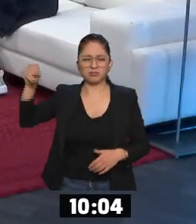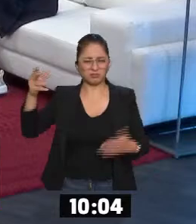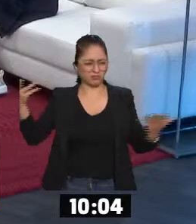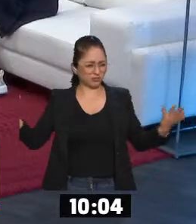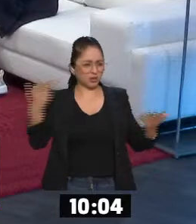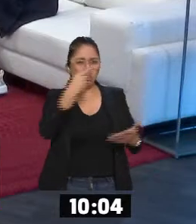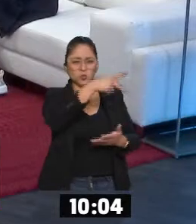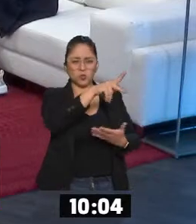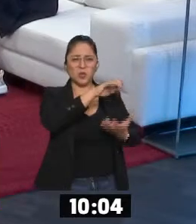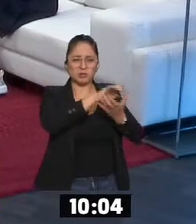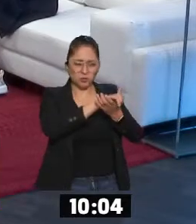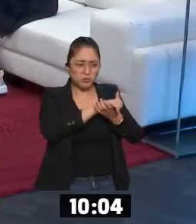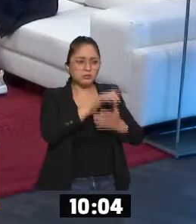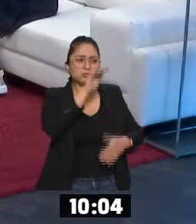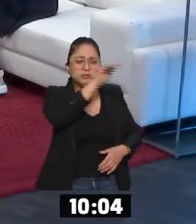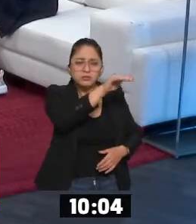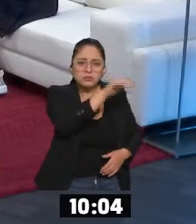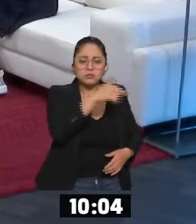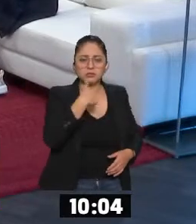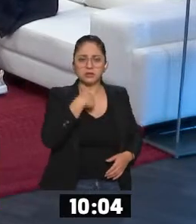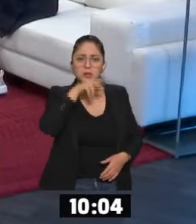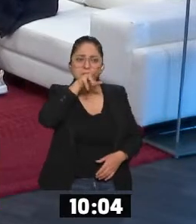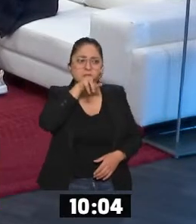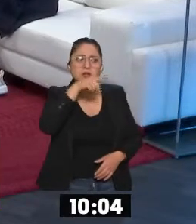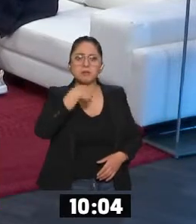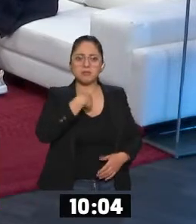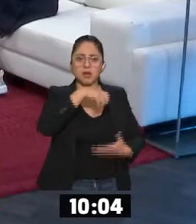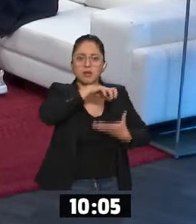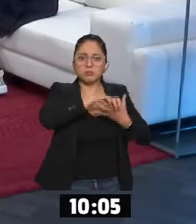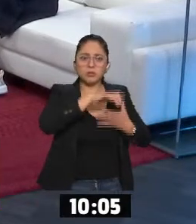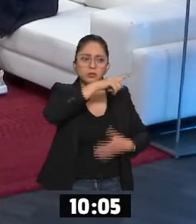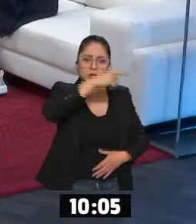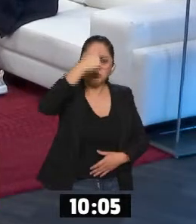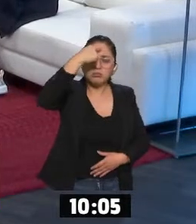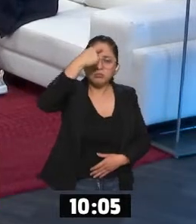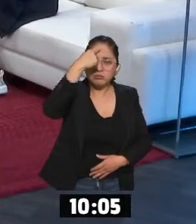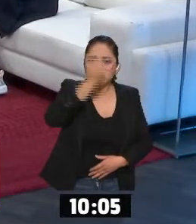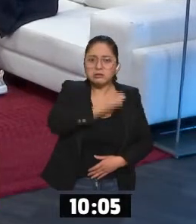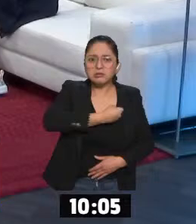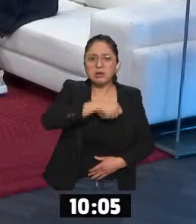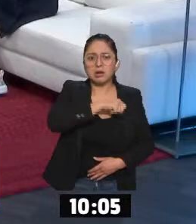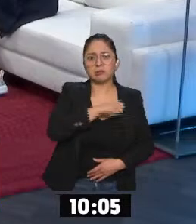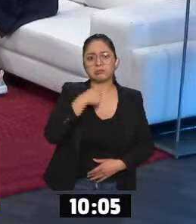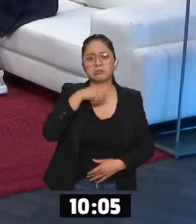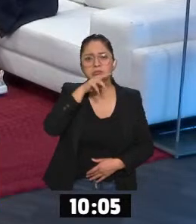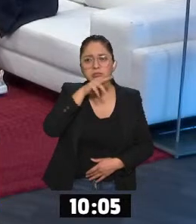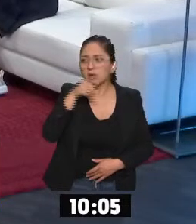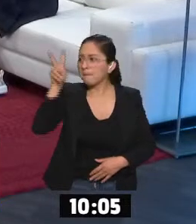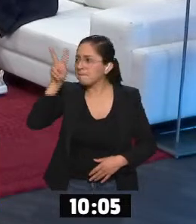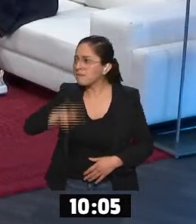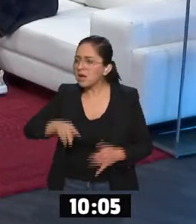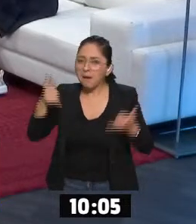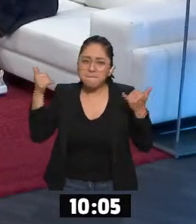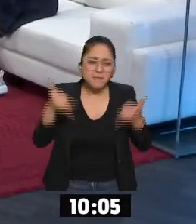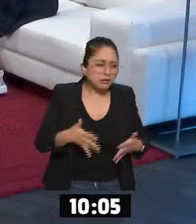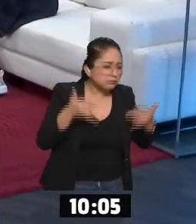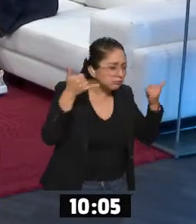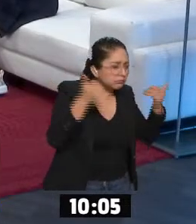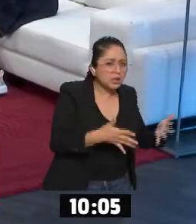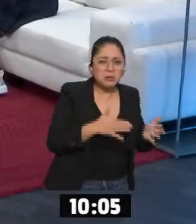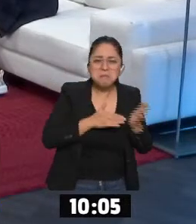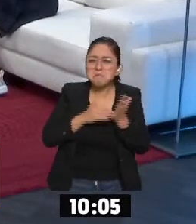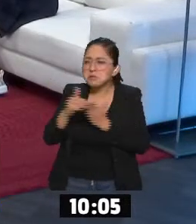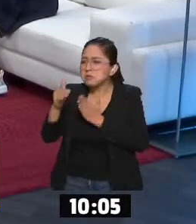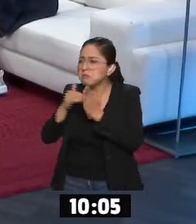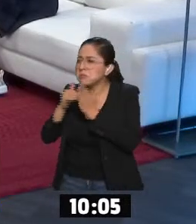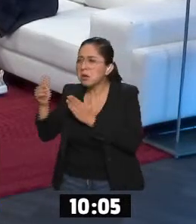estaba muy preocupada por la salud mental de Michael Phelps porque es extremada la presión. Imagínese usted estar ante los ojos de millones de